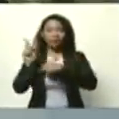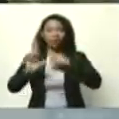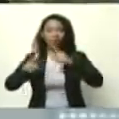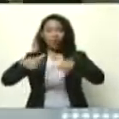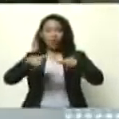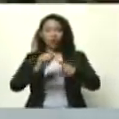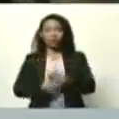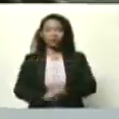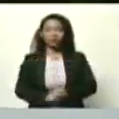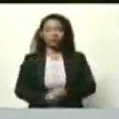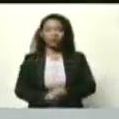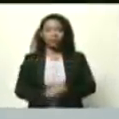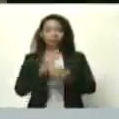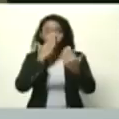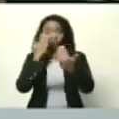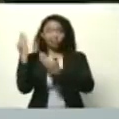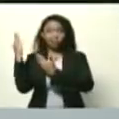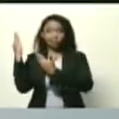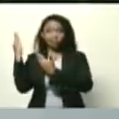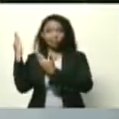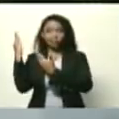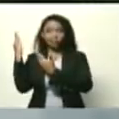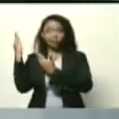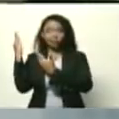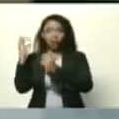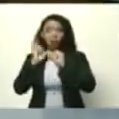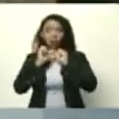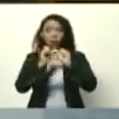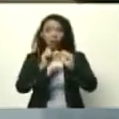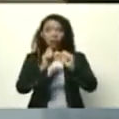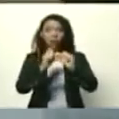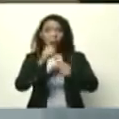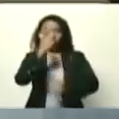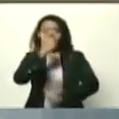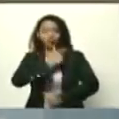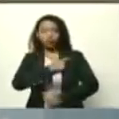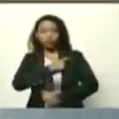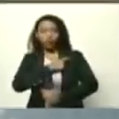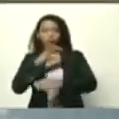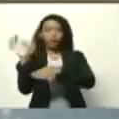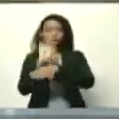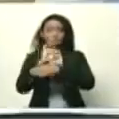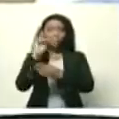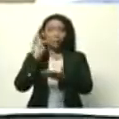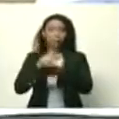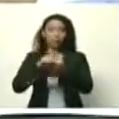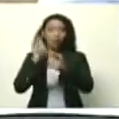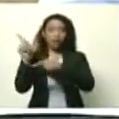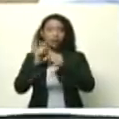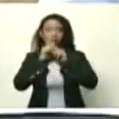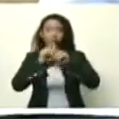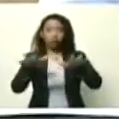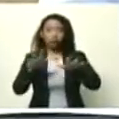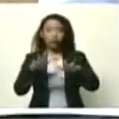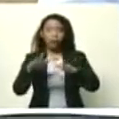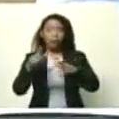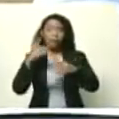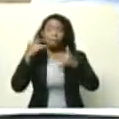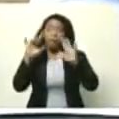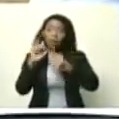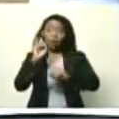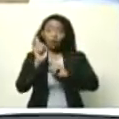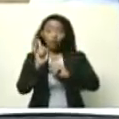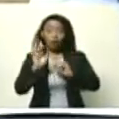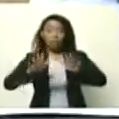espacios. Fíjense ustedes, quisimos condecorar a los funcionarios que participaron en este despliegue. Mientras unos